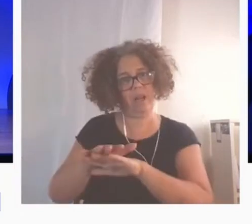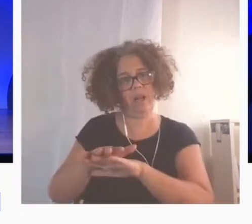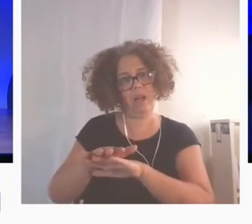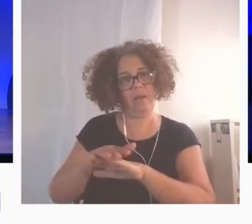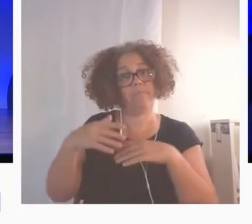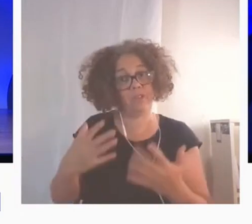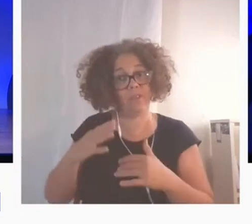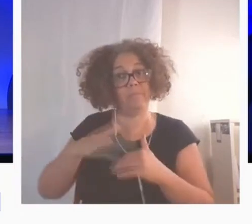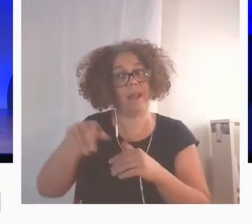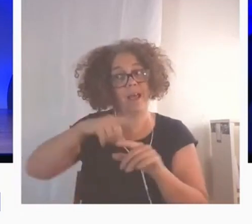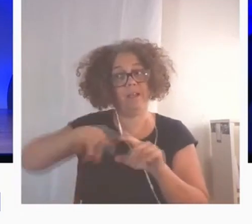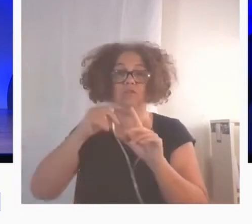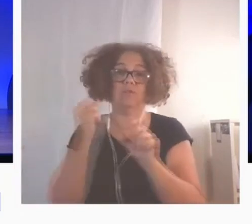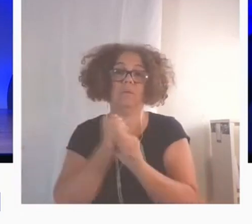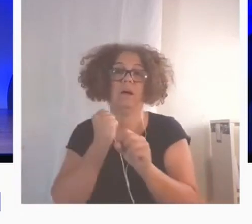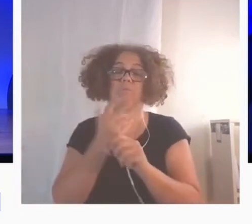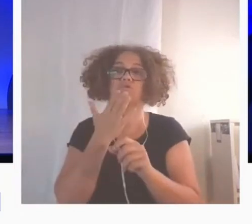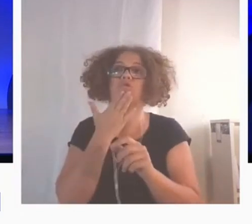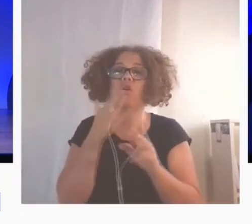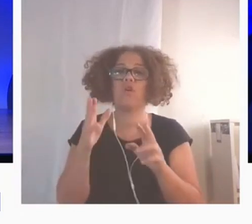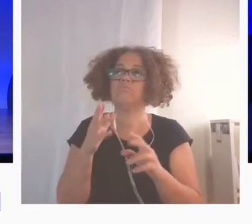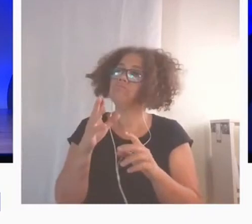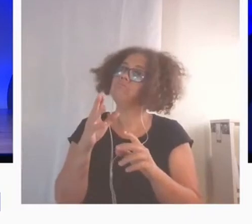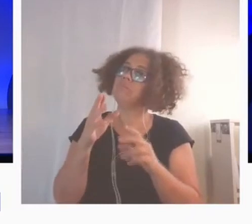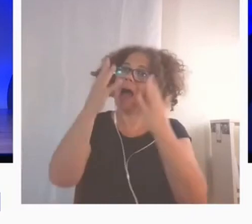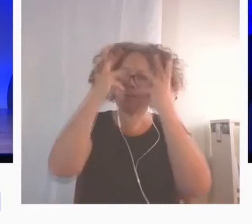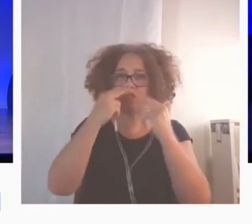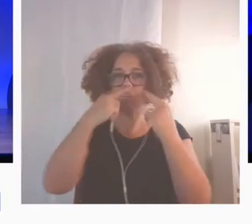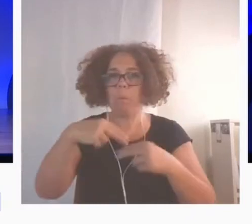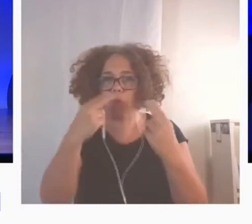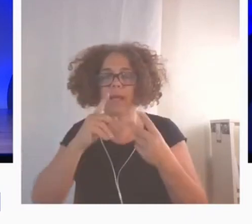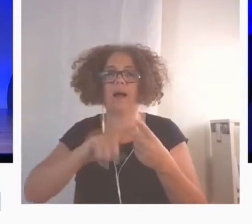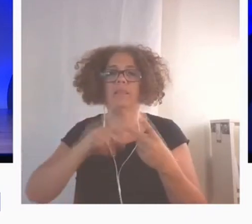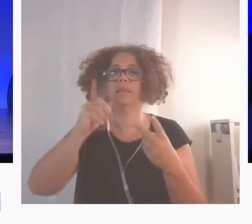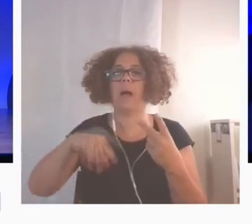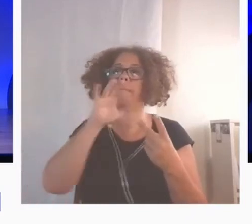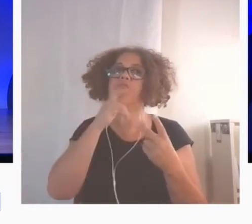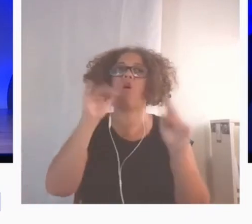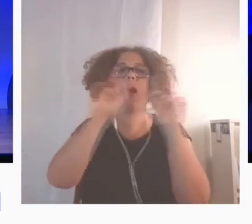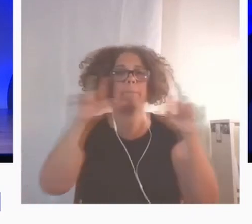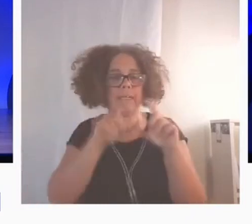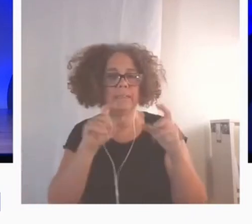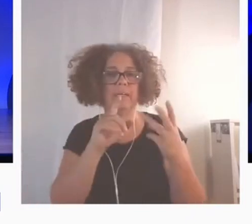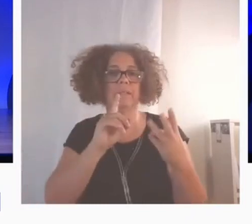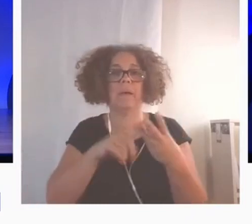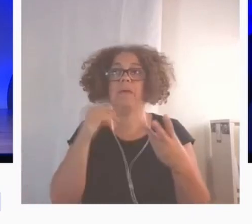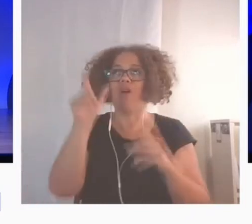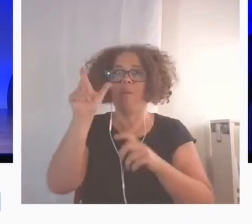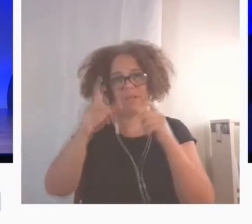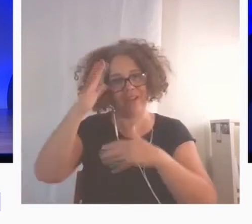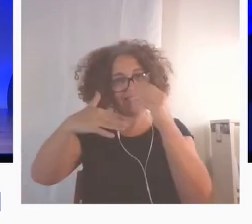con todos los agentes de la sociedad, trabajamos con la administración pública, trabajamos con la empresa, con personas